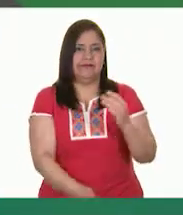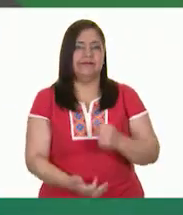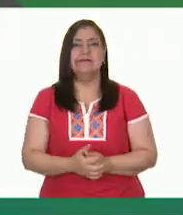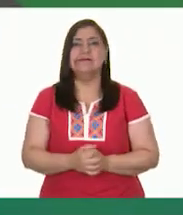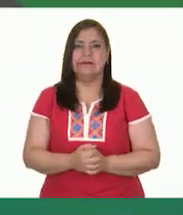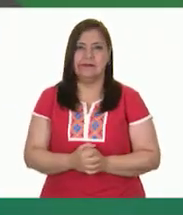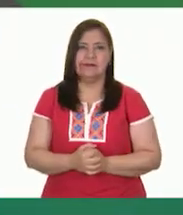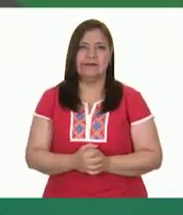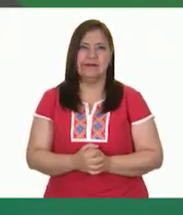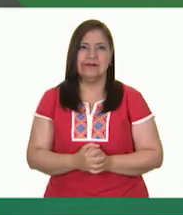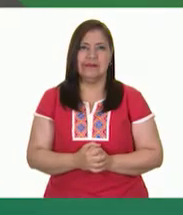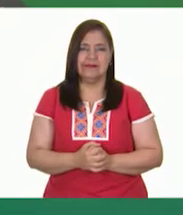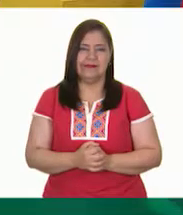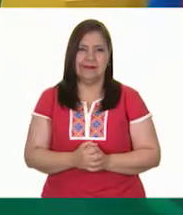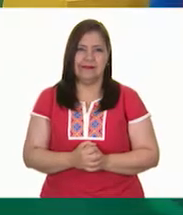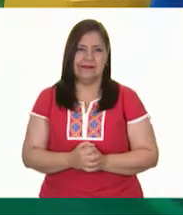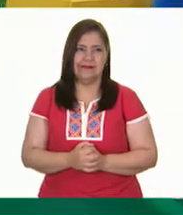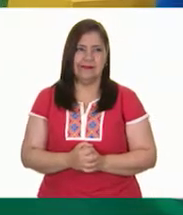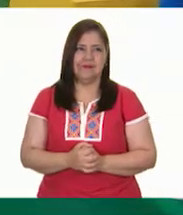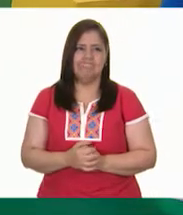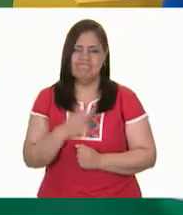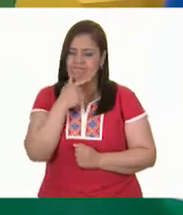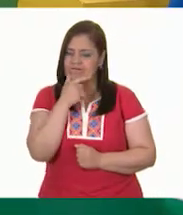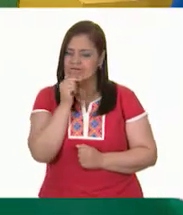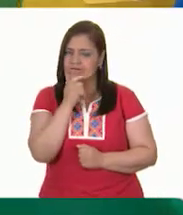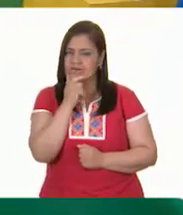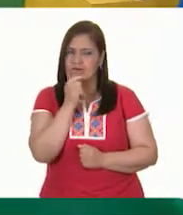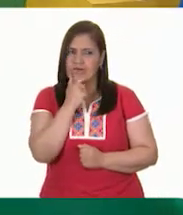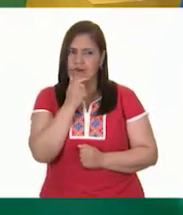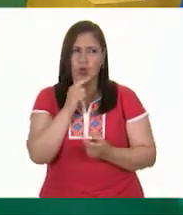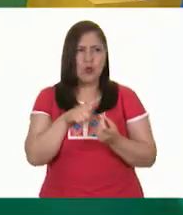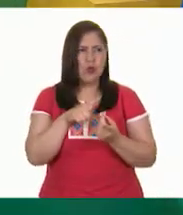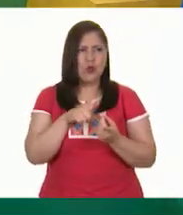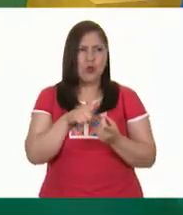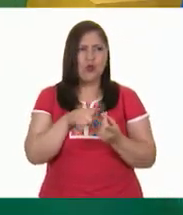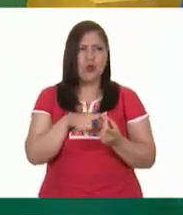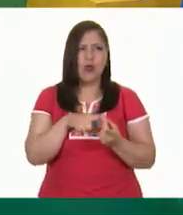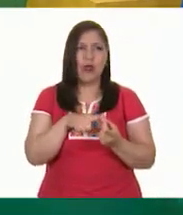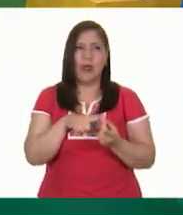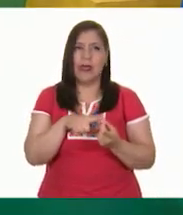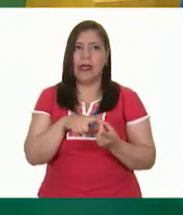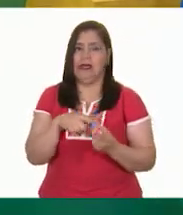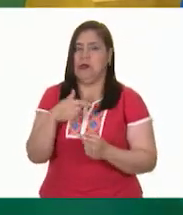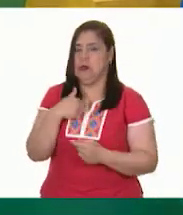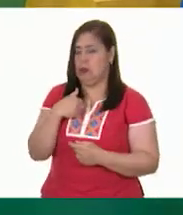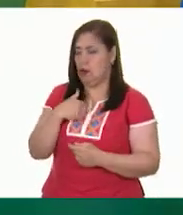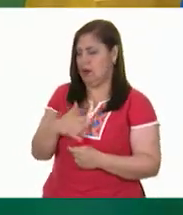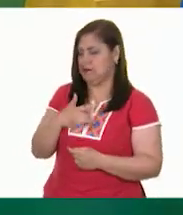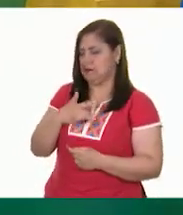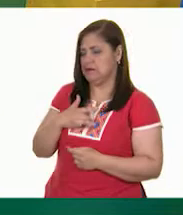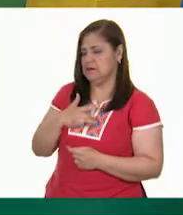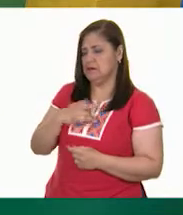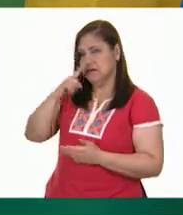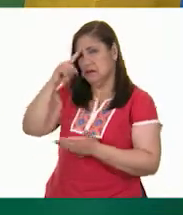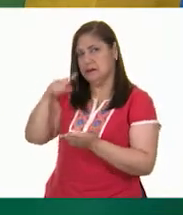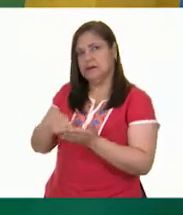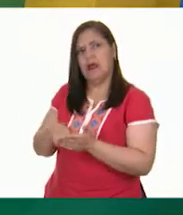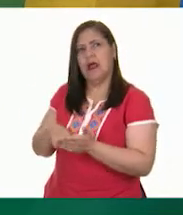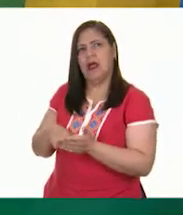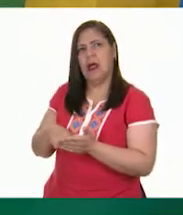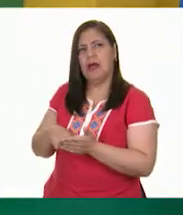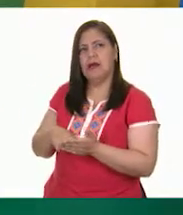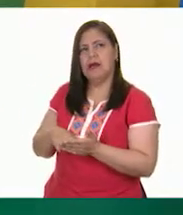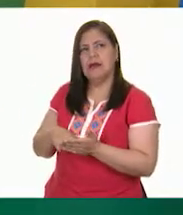ver. ¿Qué será? ¿Qué será? ¿Qué será? ¿Qué será? Yo creo que esta va... Ay, niñas y